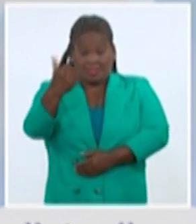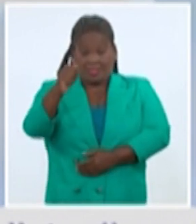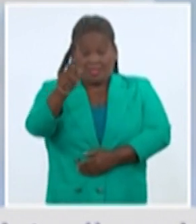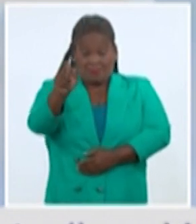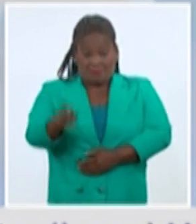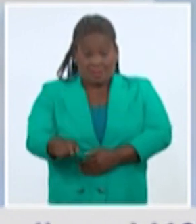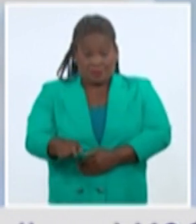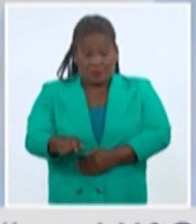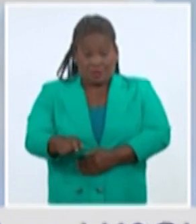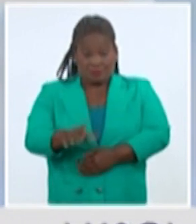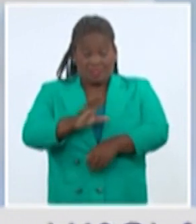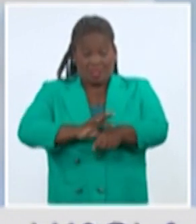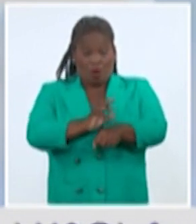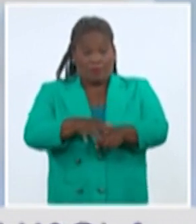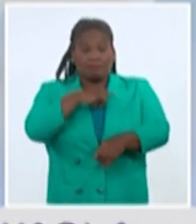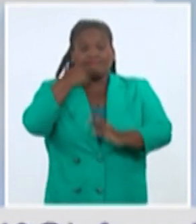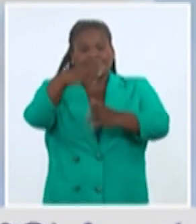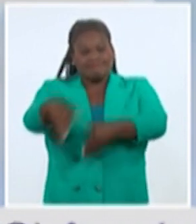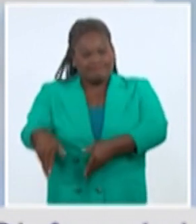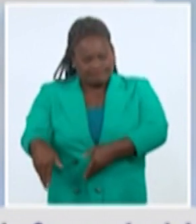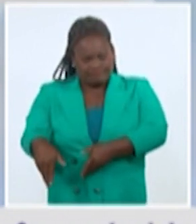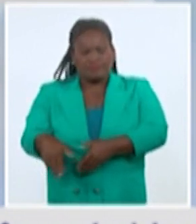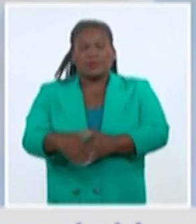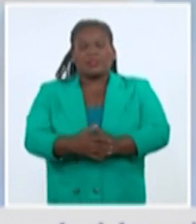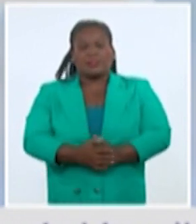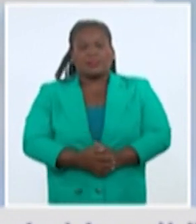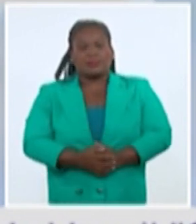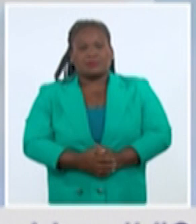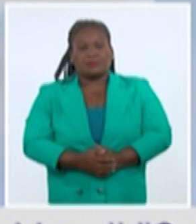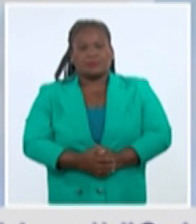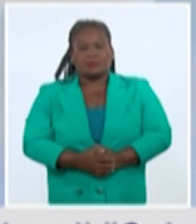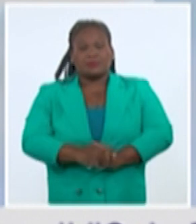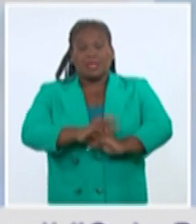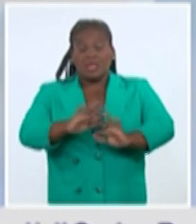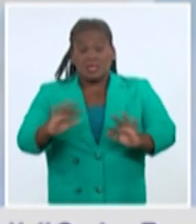la COVID-19 en nuestro país, y ya suman